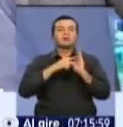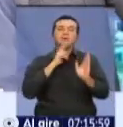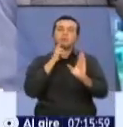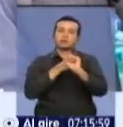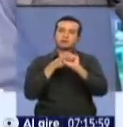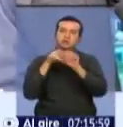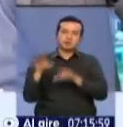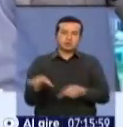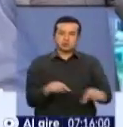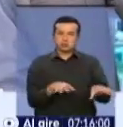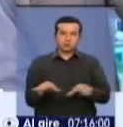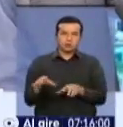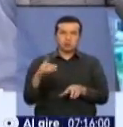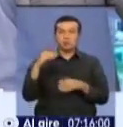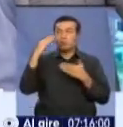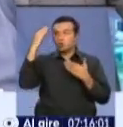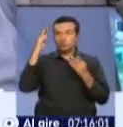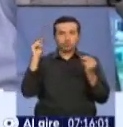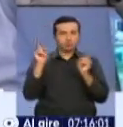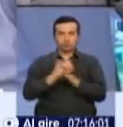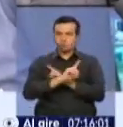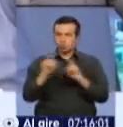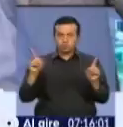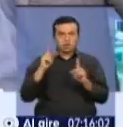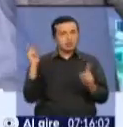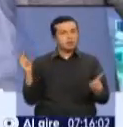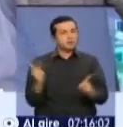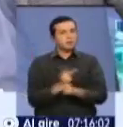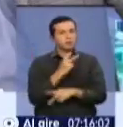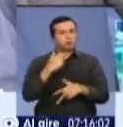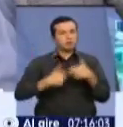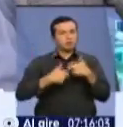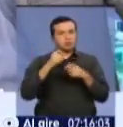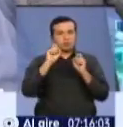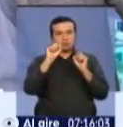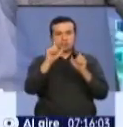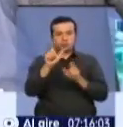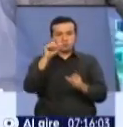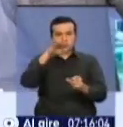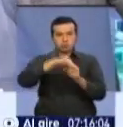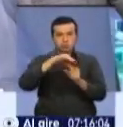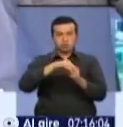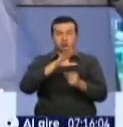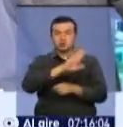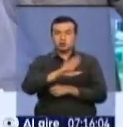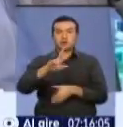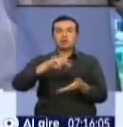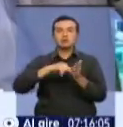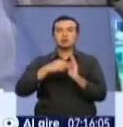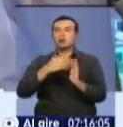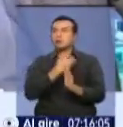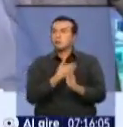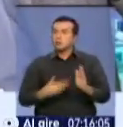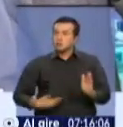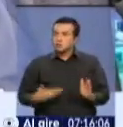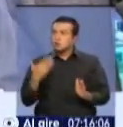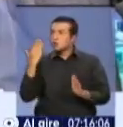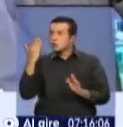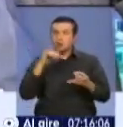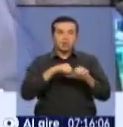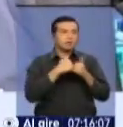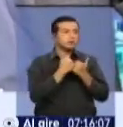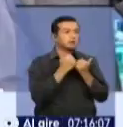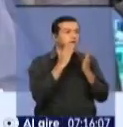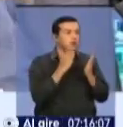activamente. No lo miro políticamente. El peor error que puede haber en una consulta popular es decir que es del presidente, de